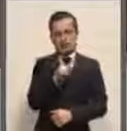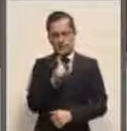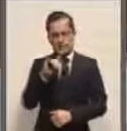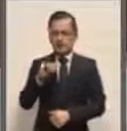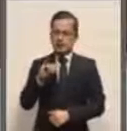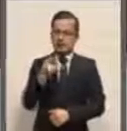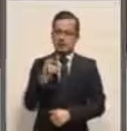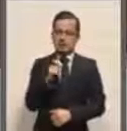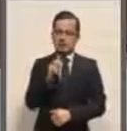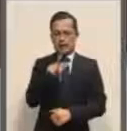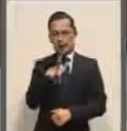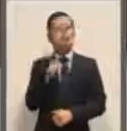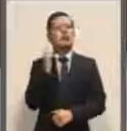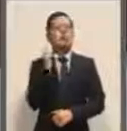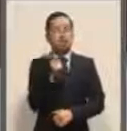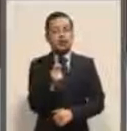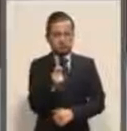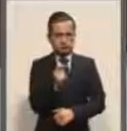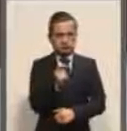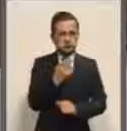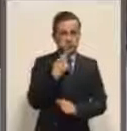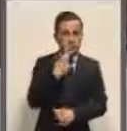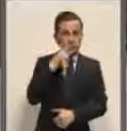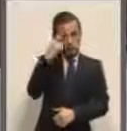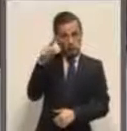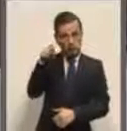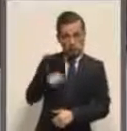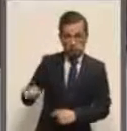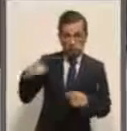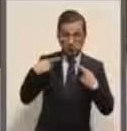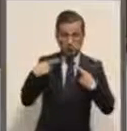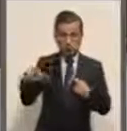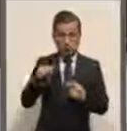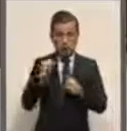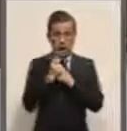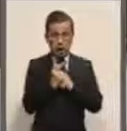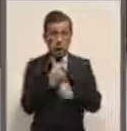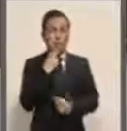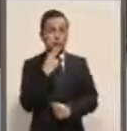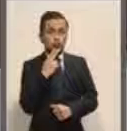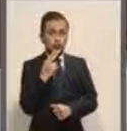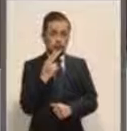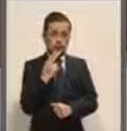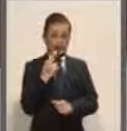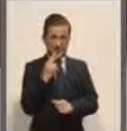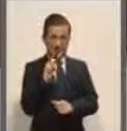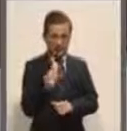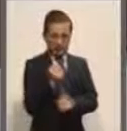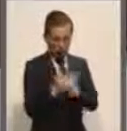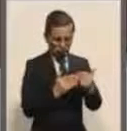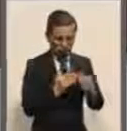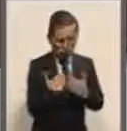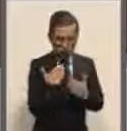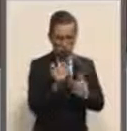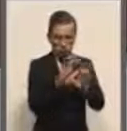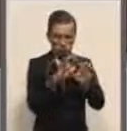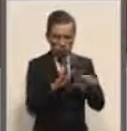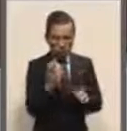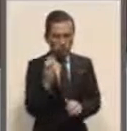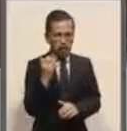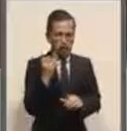validez legal a todos los actos realizados mediante los mecanismos tecnológicos que ésta